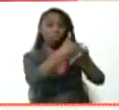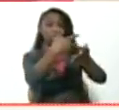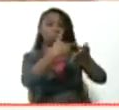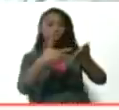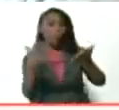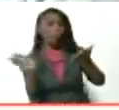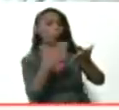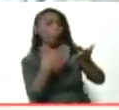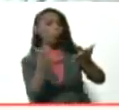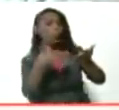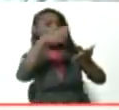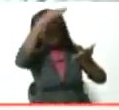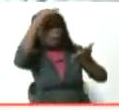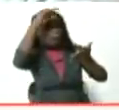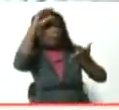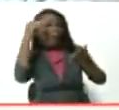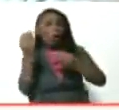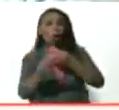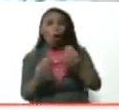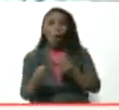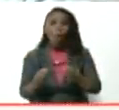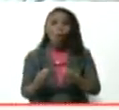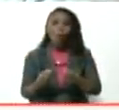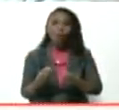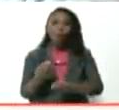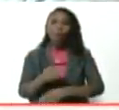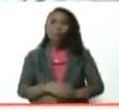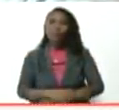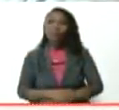inmediatamente. Ponen